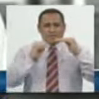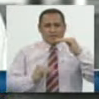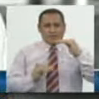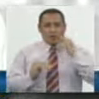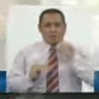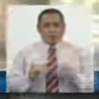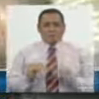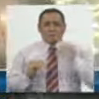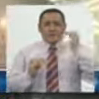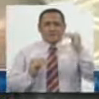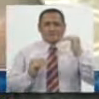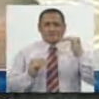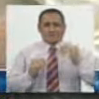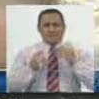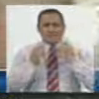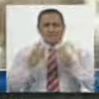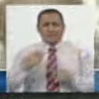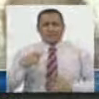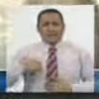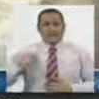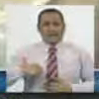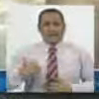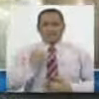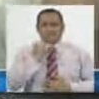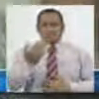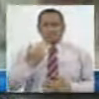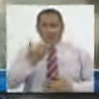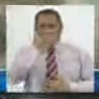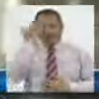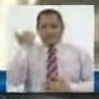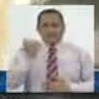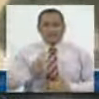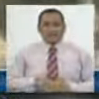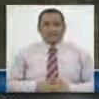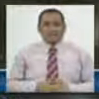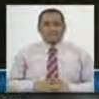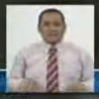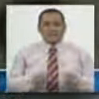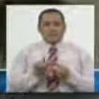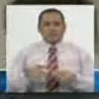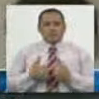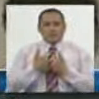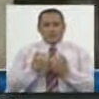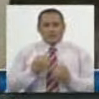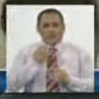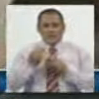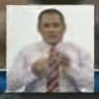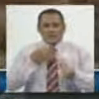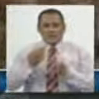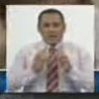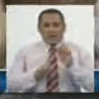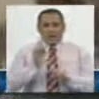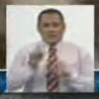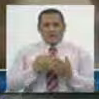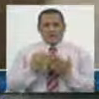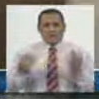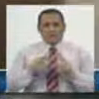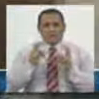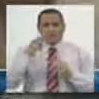cuestionado funcionario, llevaron al alcalde a olvidar las formas. Alcalde, su presunta pareja sentimental, ¿usted no intercambió ningún favor político con